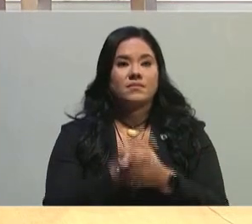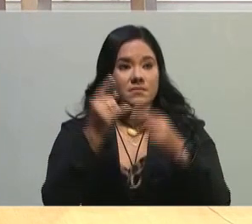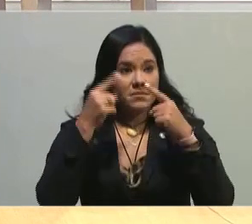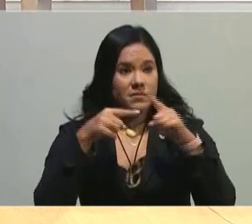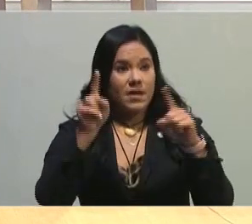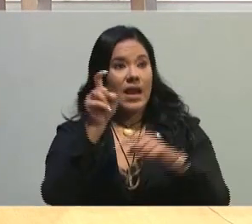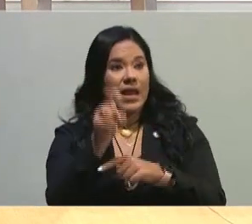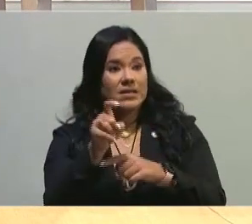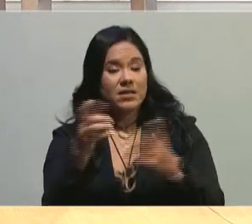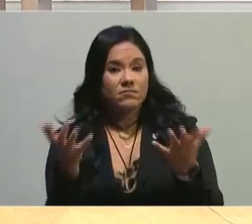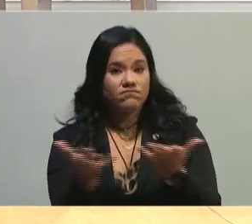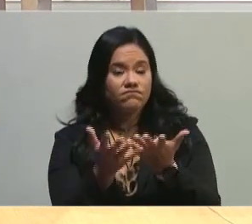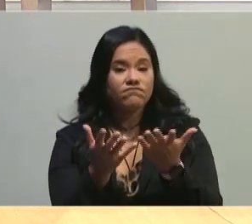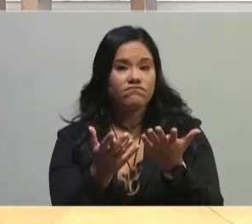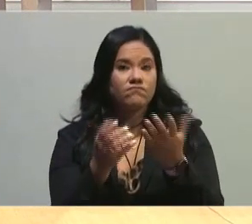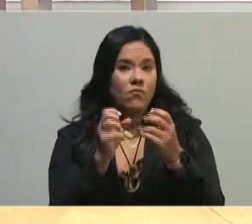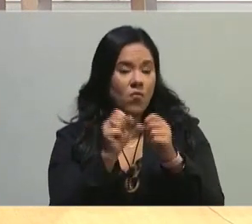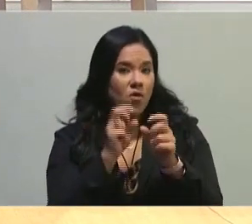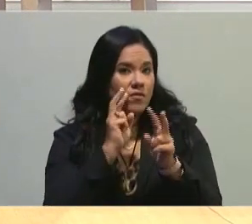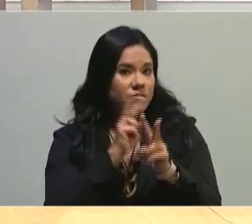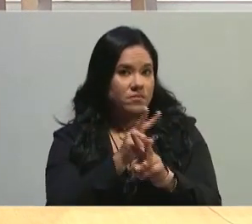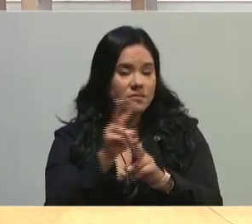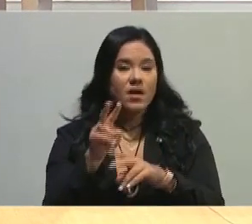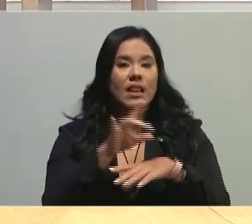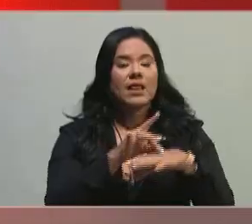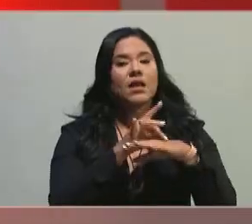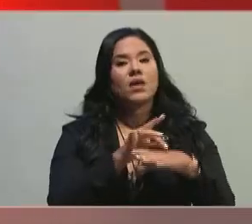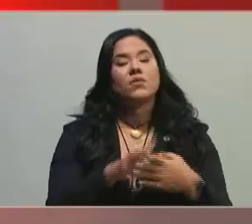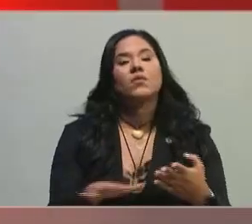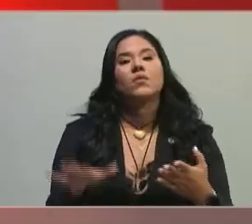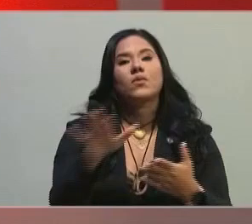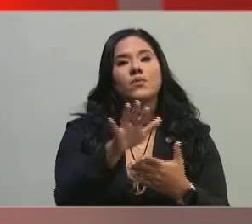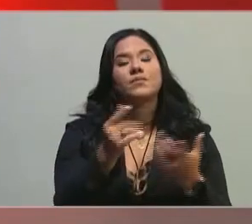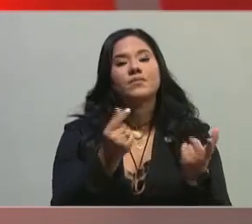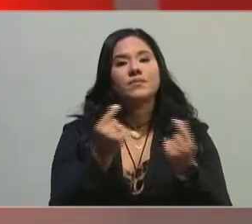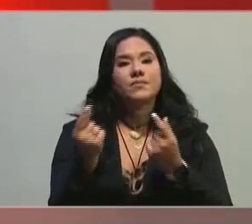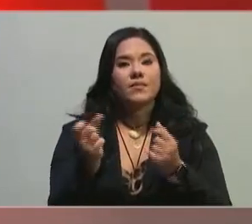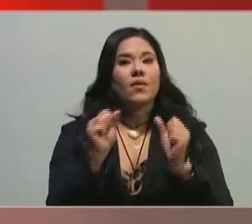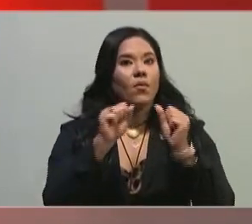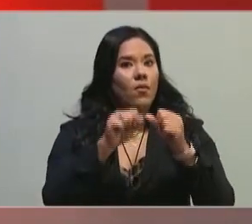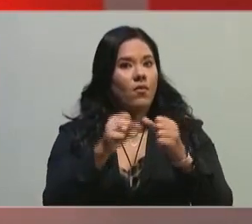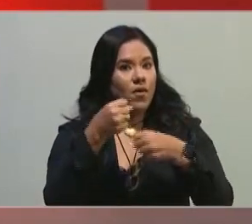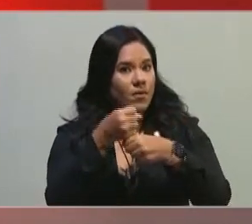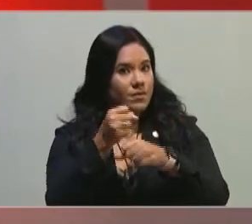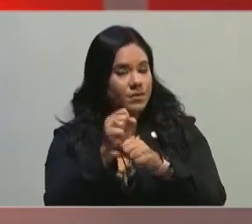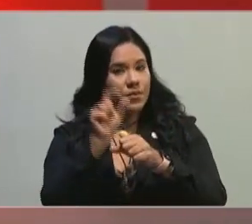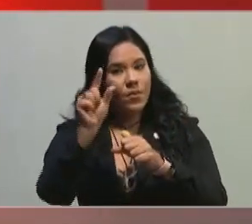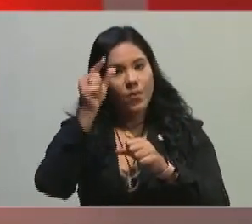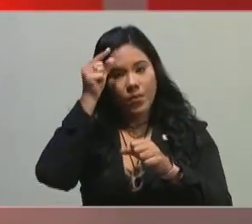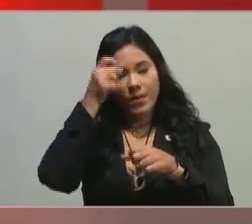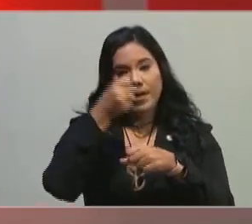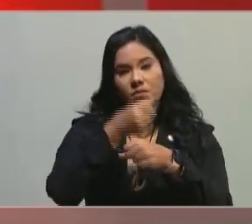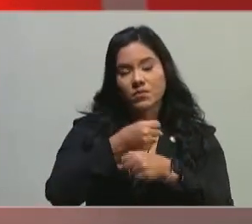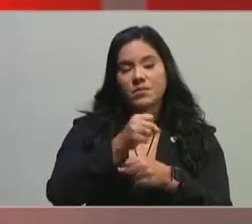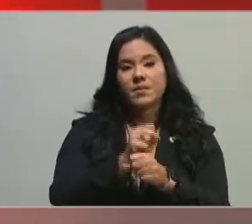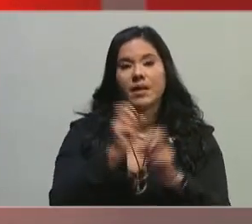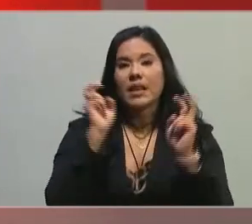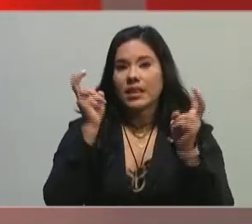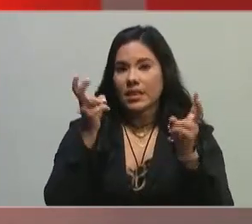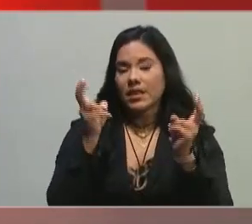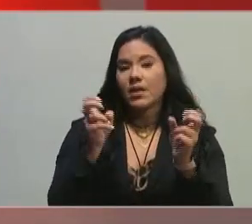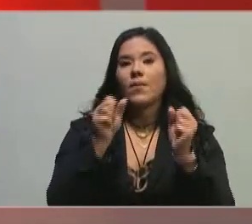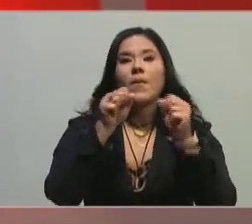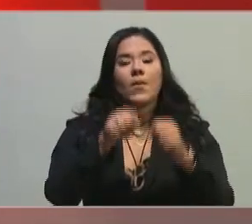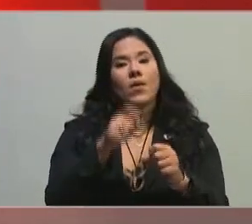necesitan que se le falte su territorio no nosotros Entonces a través de obra pública verdad socializamos ese tema y